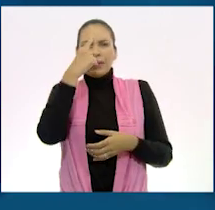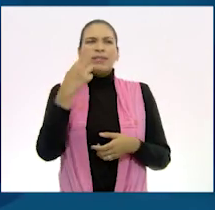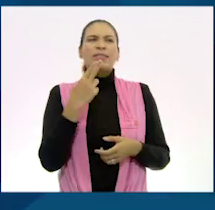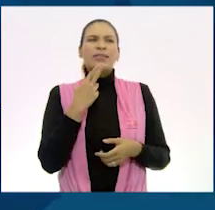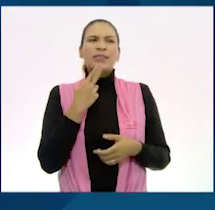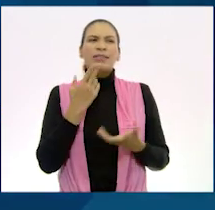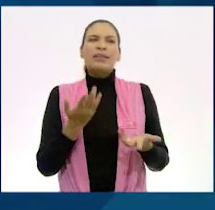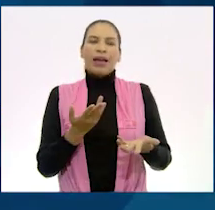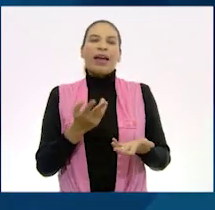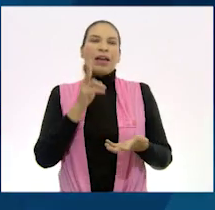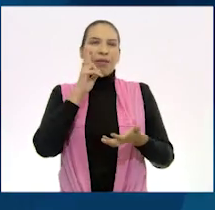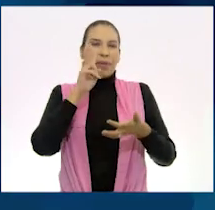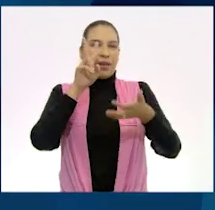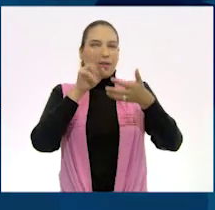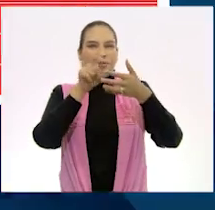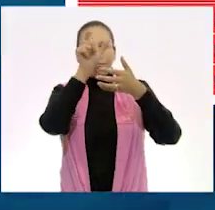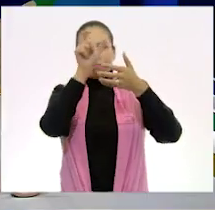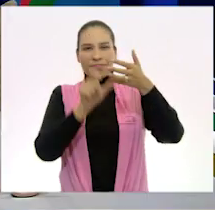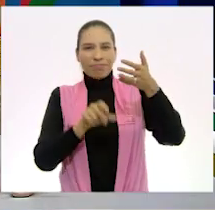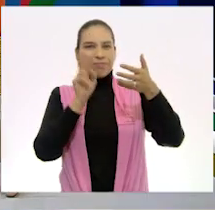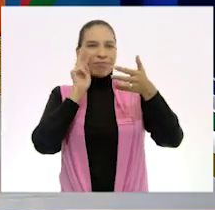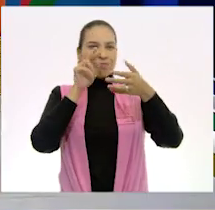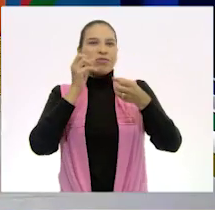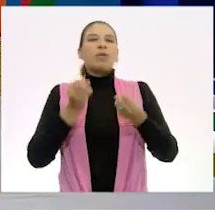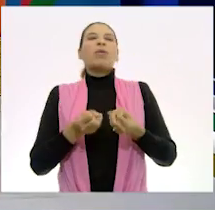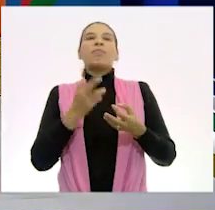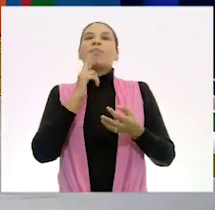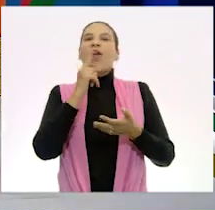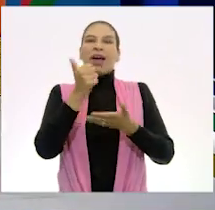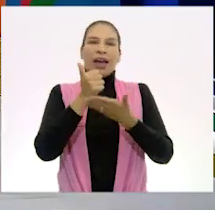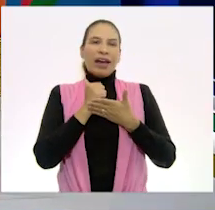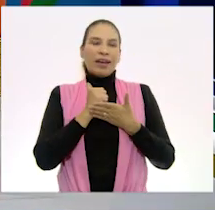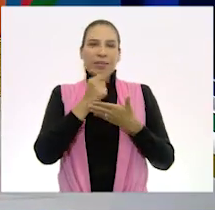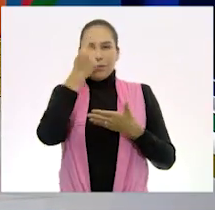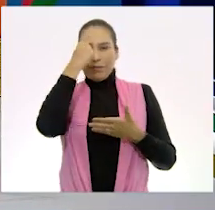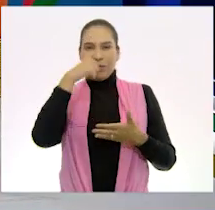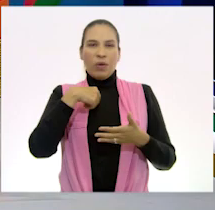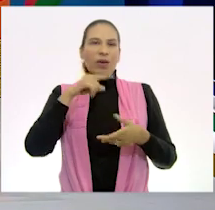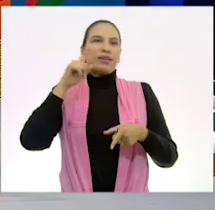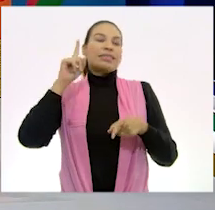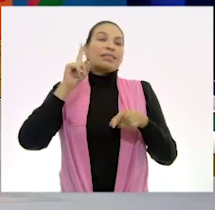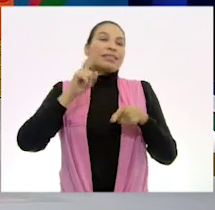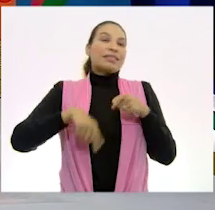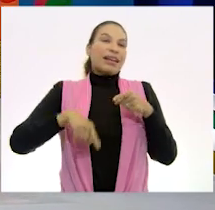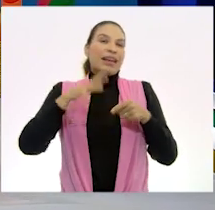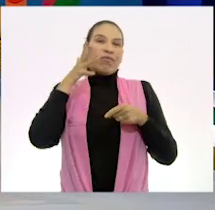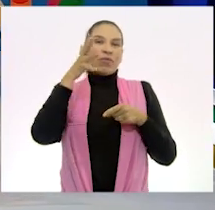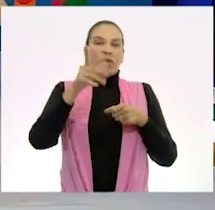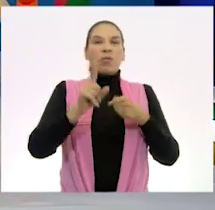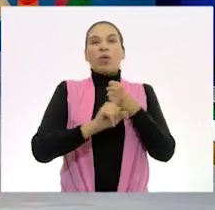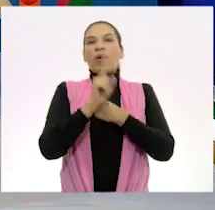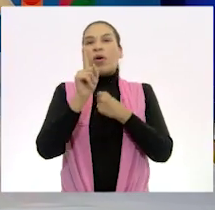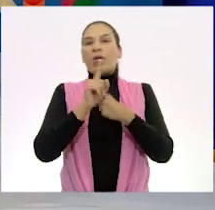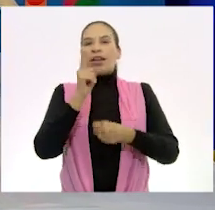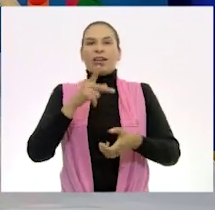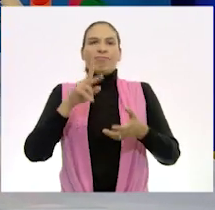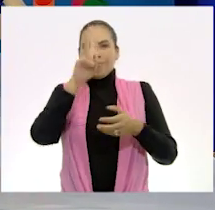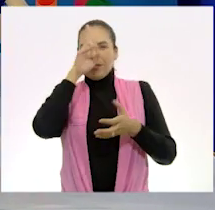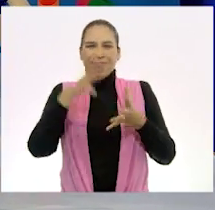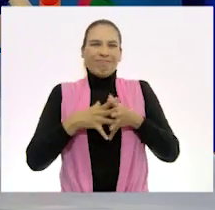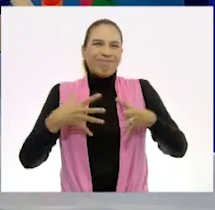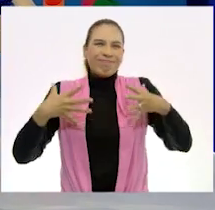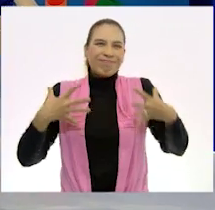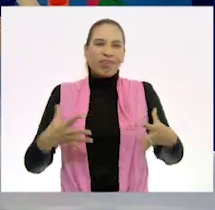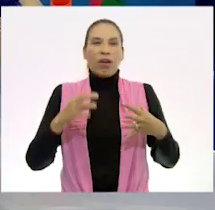Conocer estos valores me podrían ayudar y permitir a evitar problemas de sobrepeso y de obesidad,